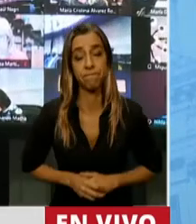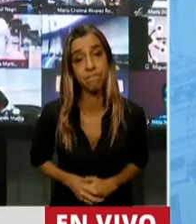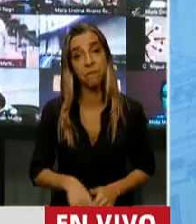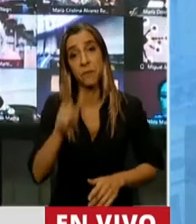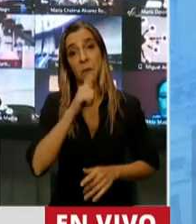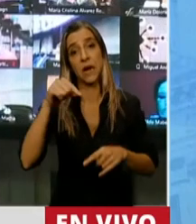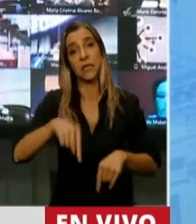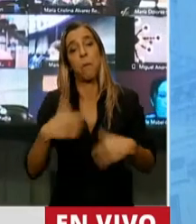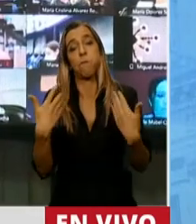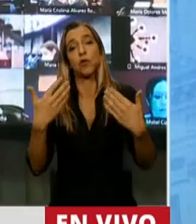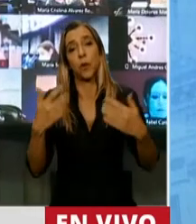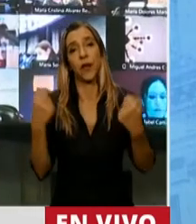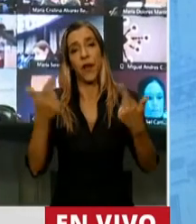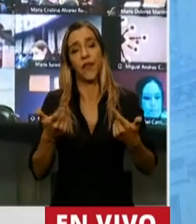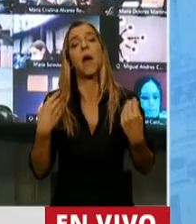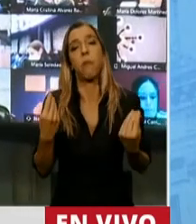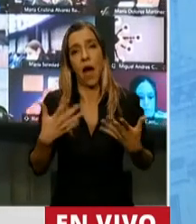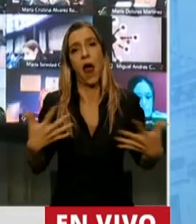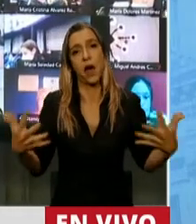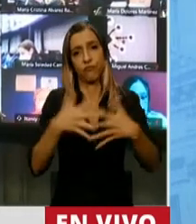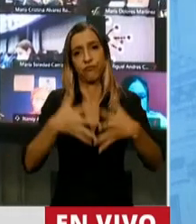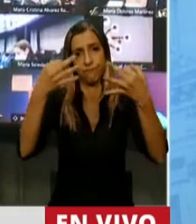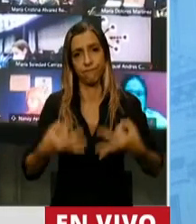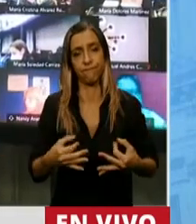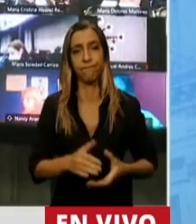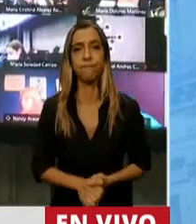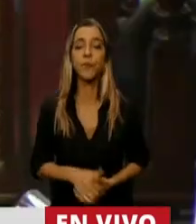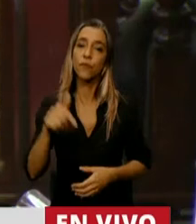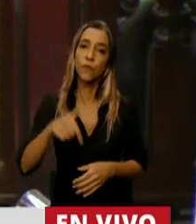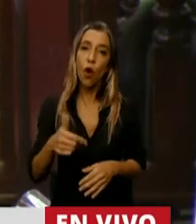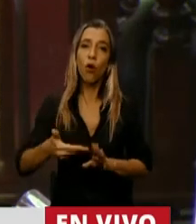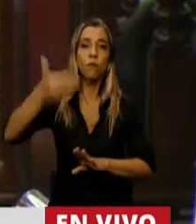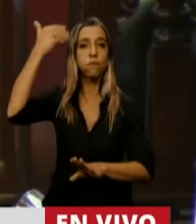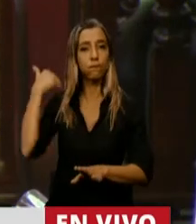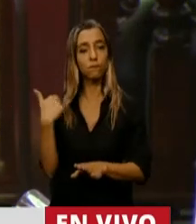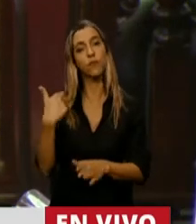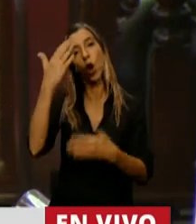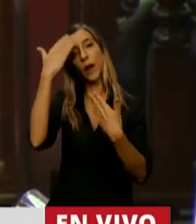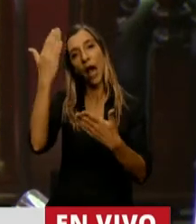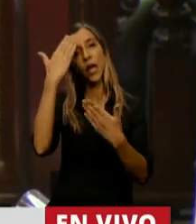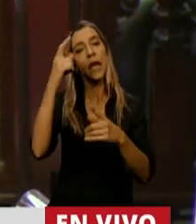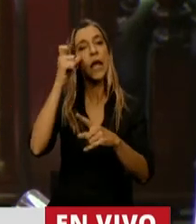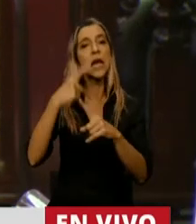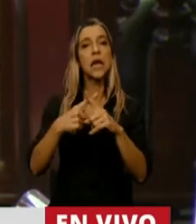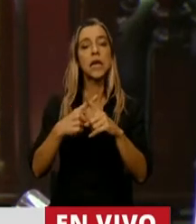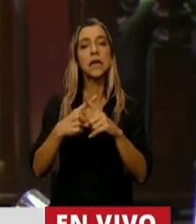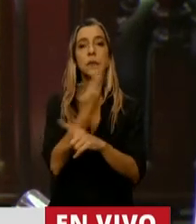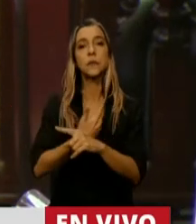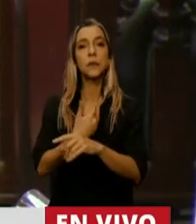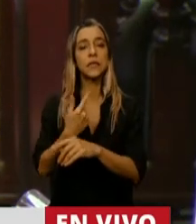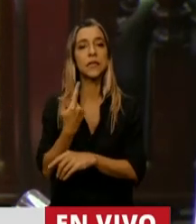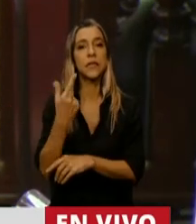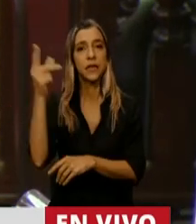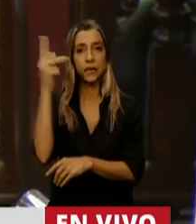presidente, solamente diciendo esto. Hoy se hicieron muchos homenajes a el expresidente, a nuestro compañero Néstor